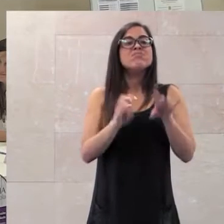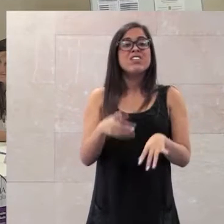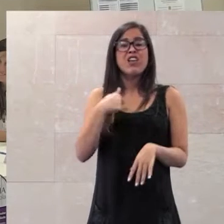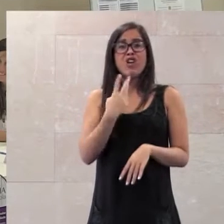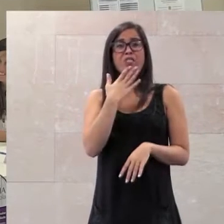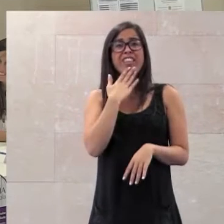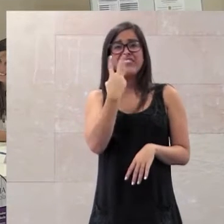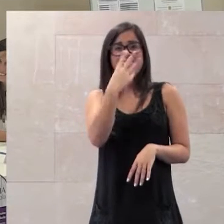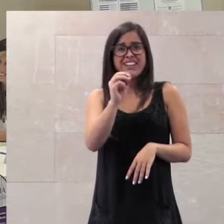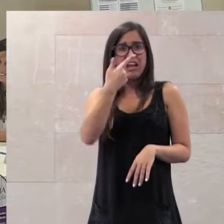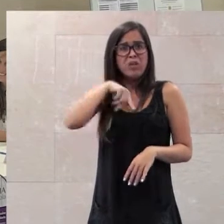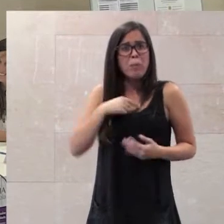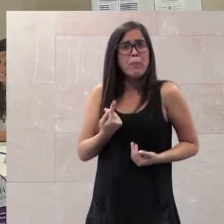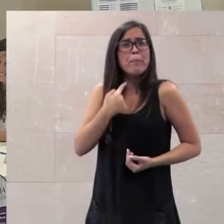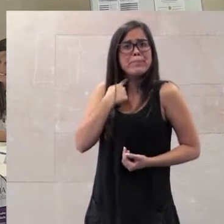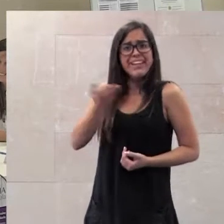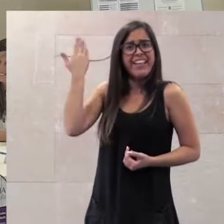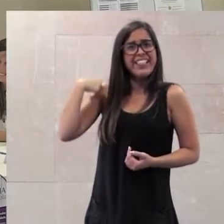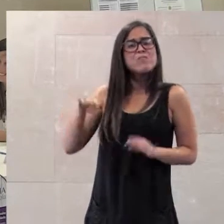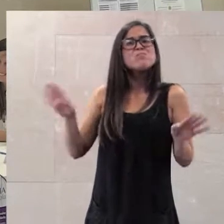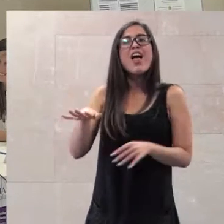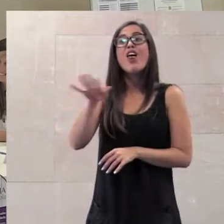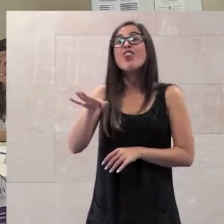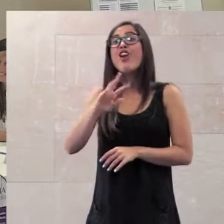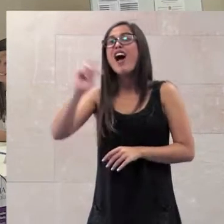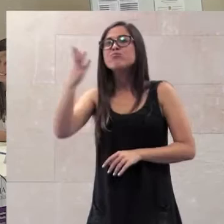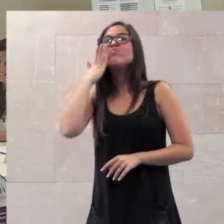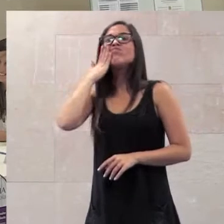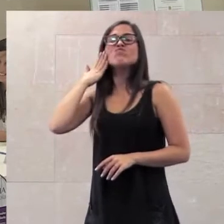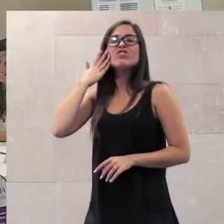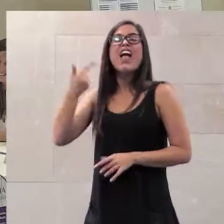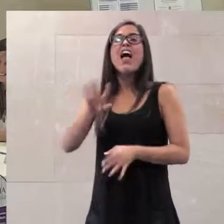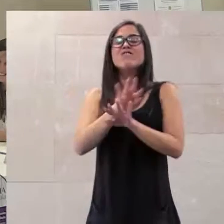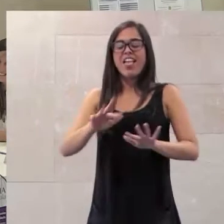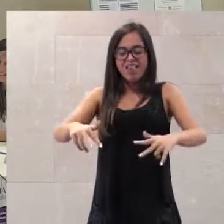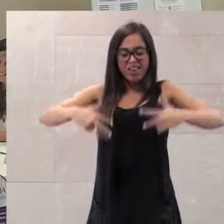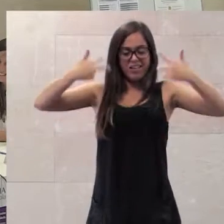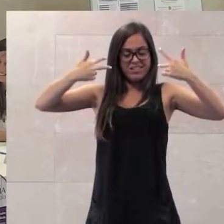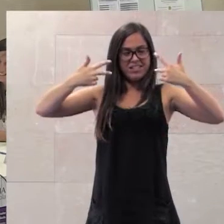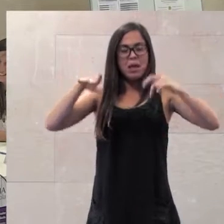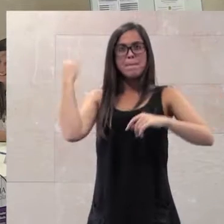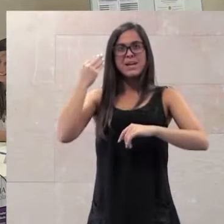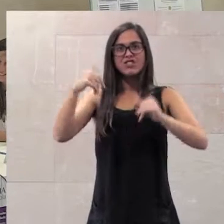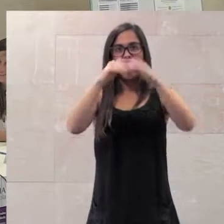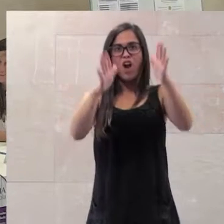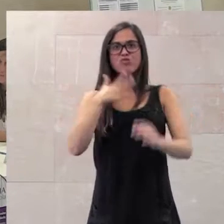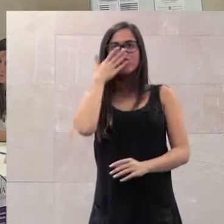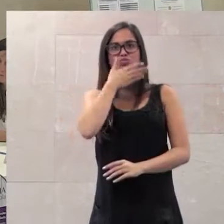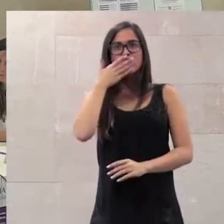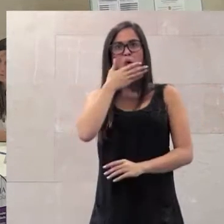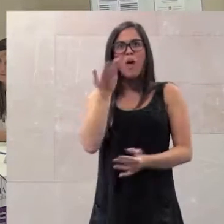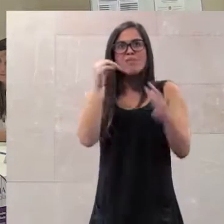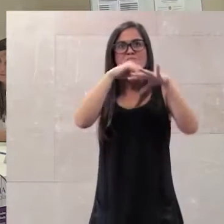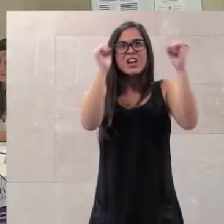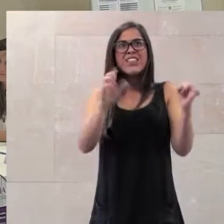bastante perdida, pero la he ganado en otros espacios y desde luego que te da libertad. Y creo que las escuelas de empoderamiento es un espacio donde perder la